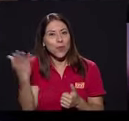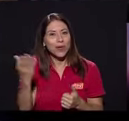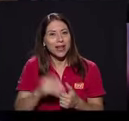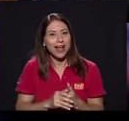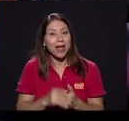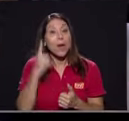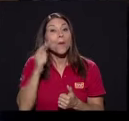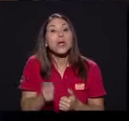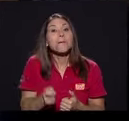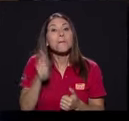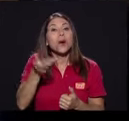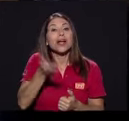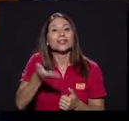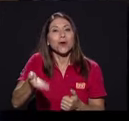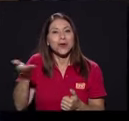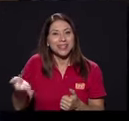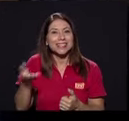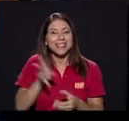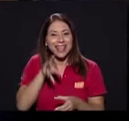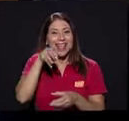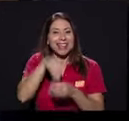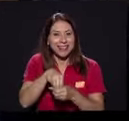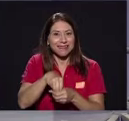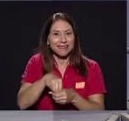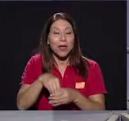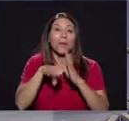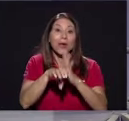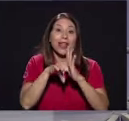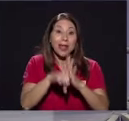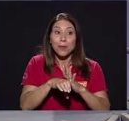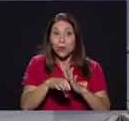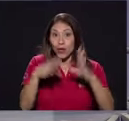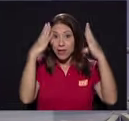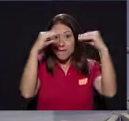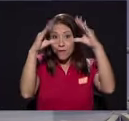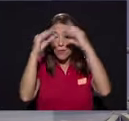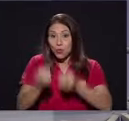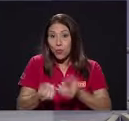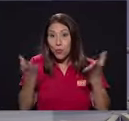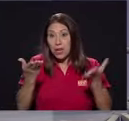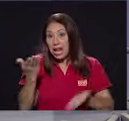poder entrar en el tema de que sea información de una institución pública que no sea publicable.